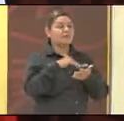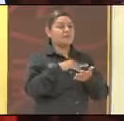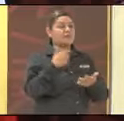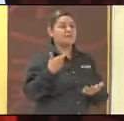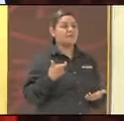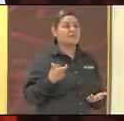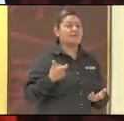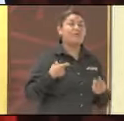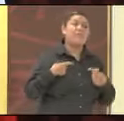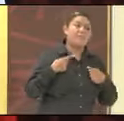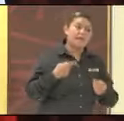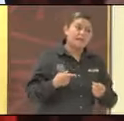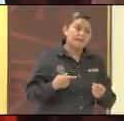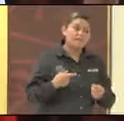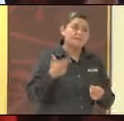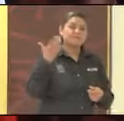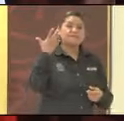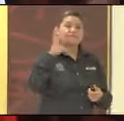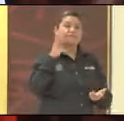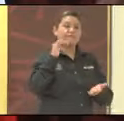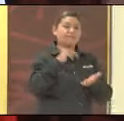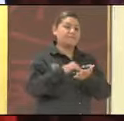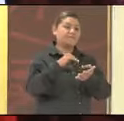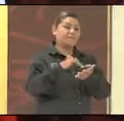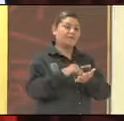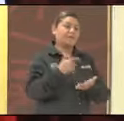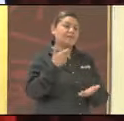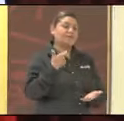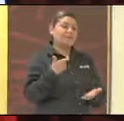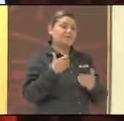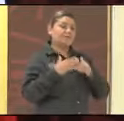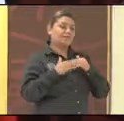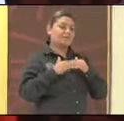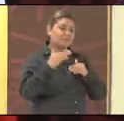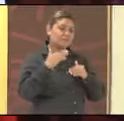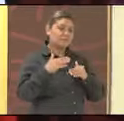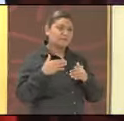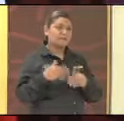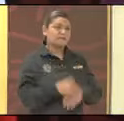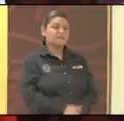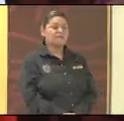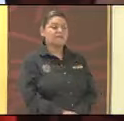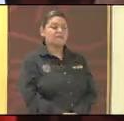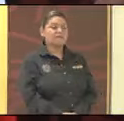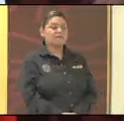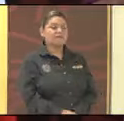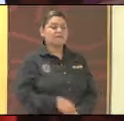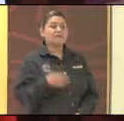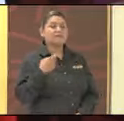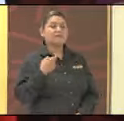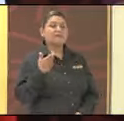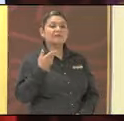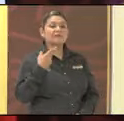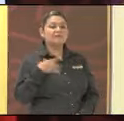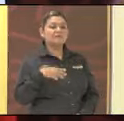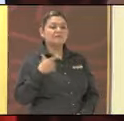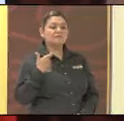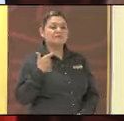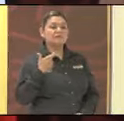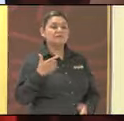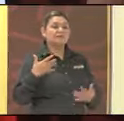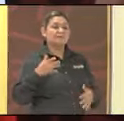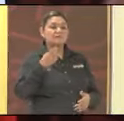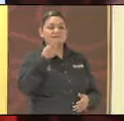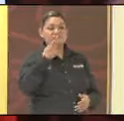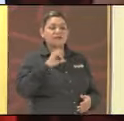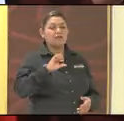Pero aportamos además 10 millones de pesos más. Fíjense. Estos 10 millones de pesos ya estamos hablando para